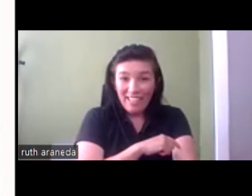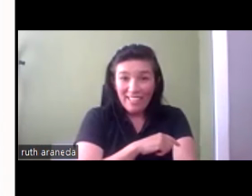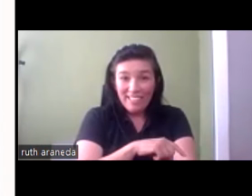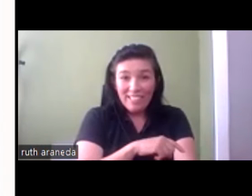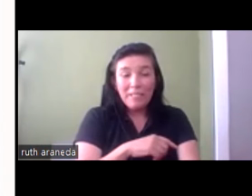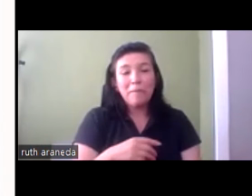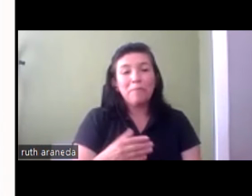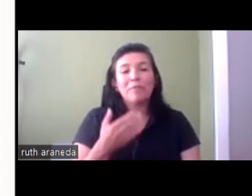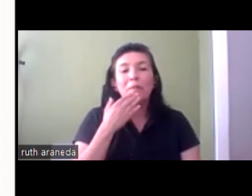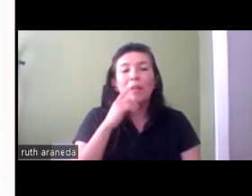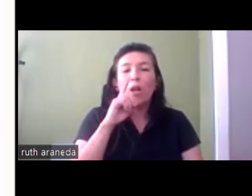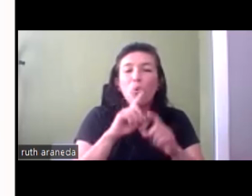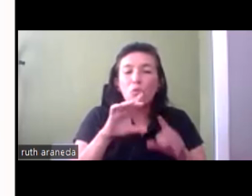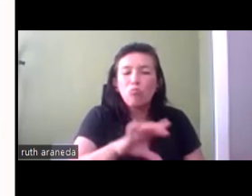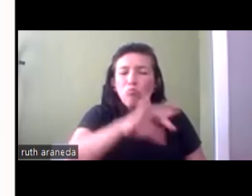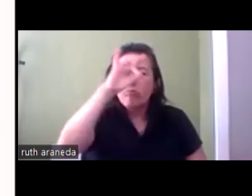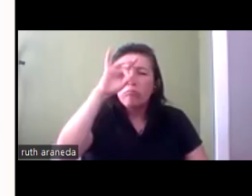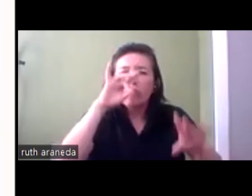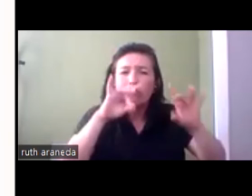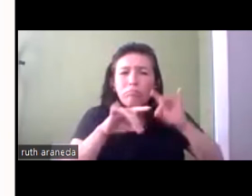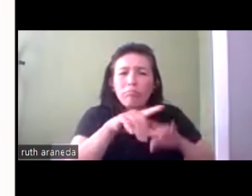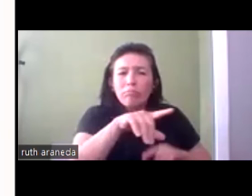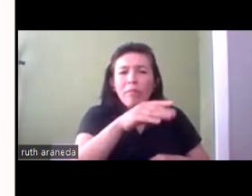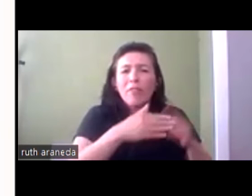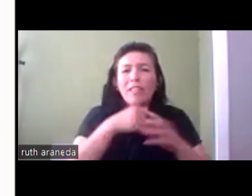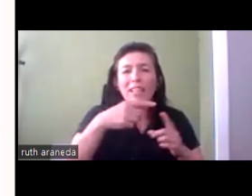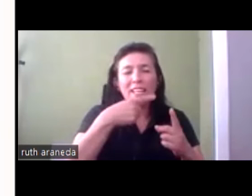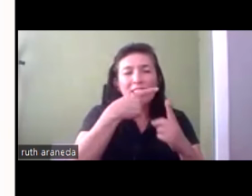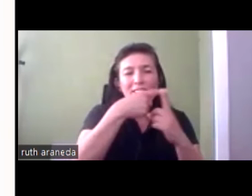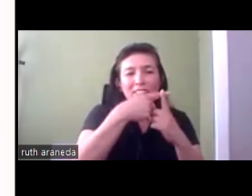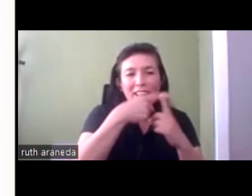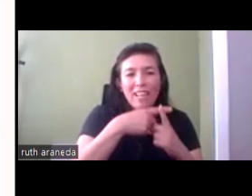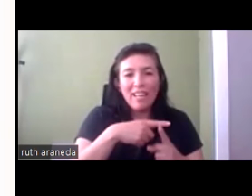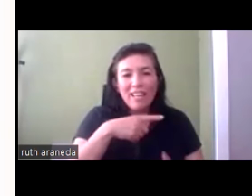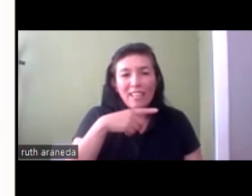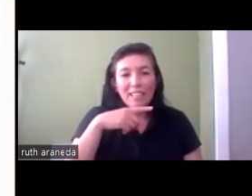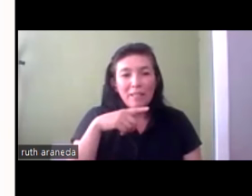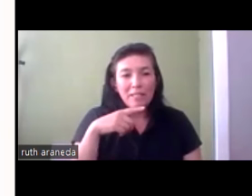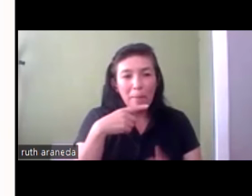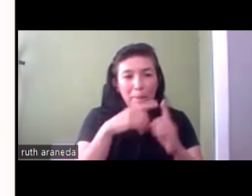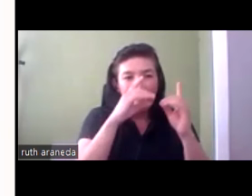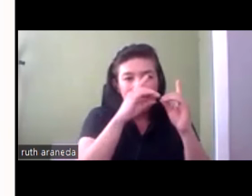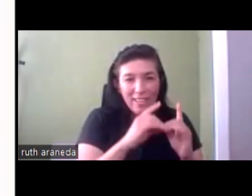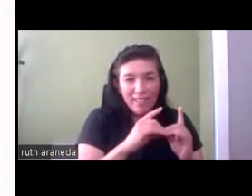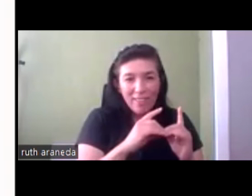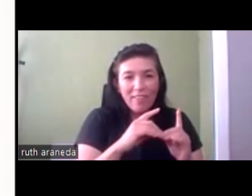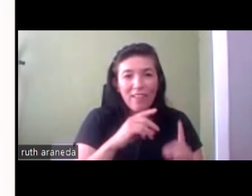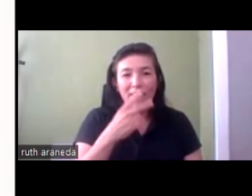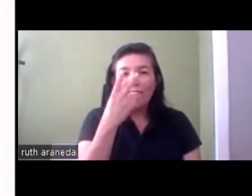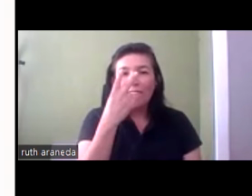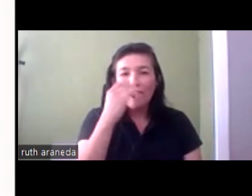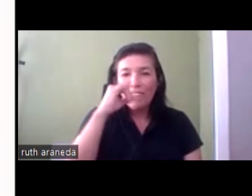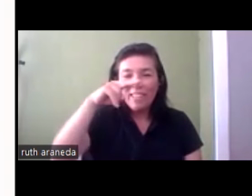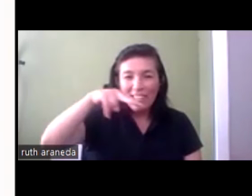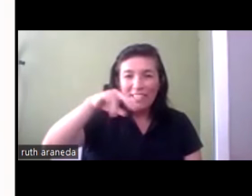anteriormente, piezas que provienen del sitio cementerio La Viñita, y también una vasija cerámica que